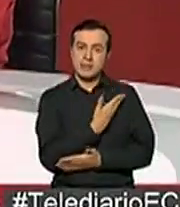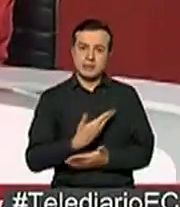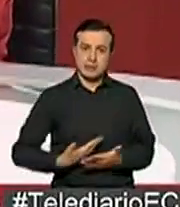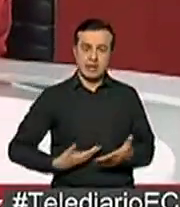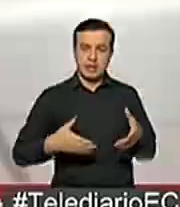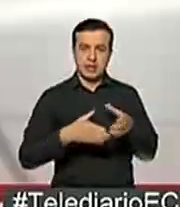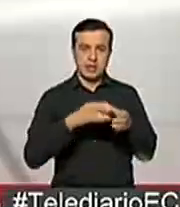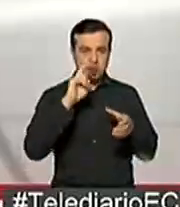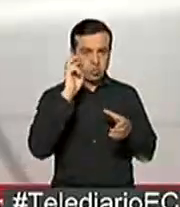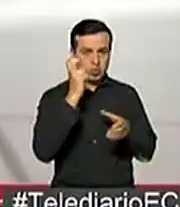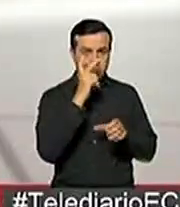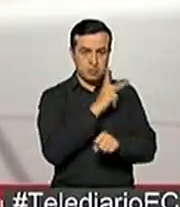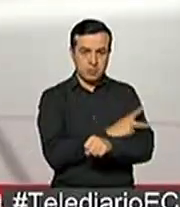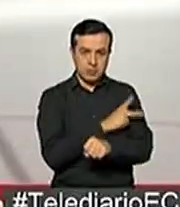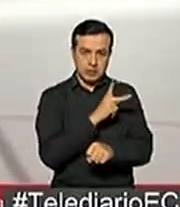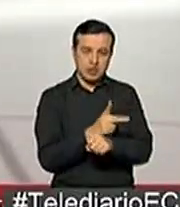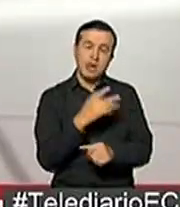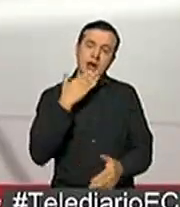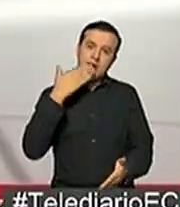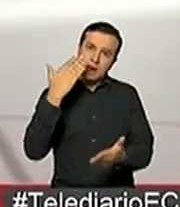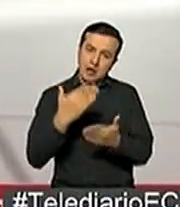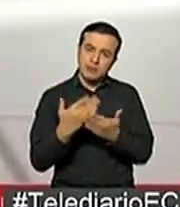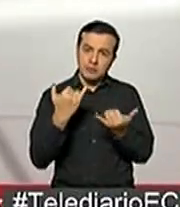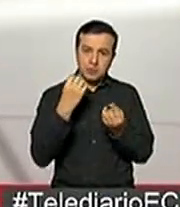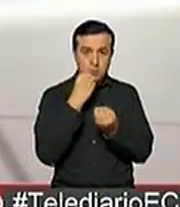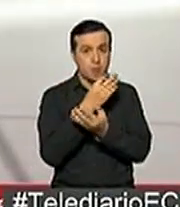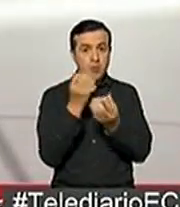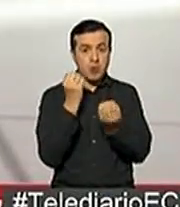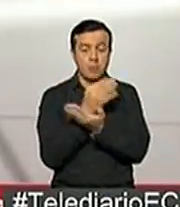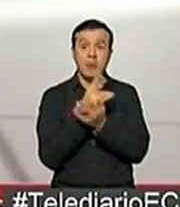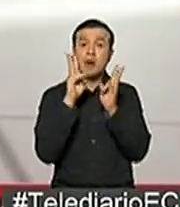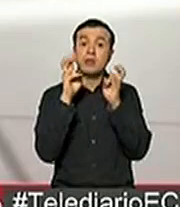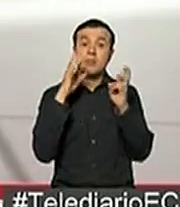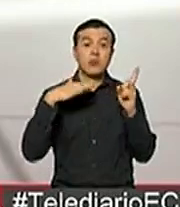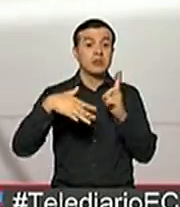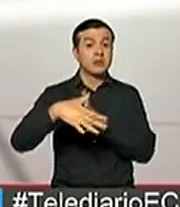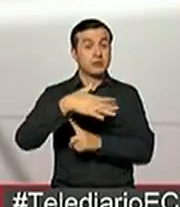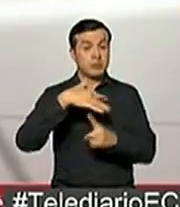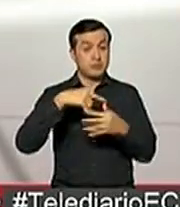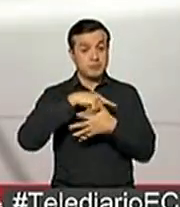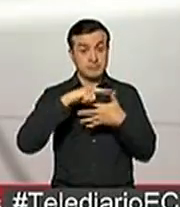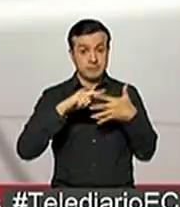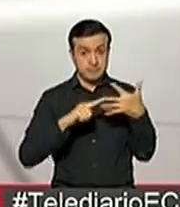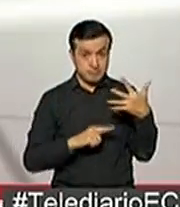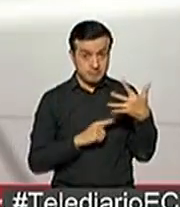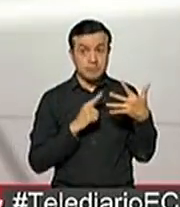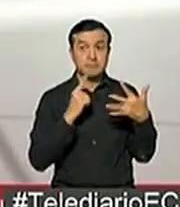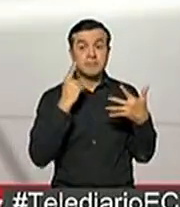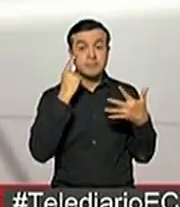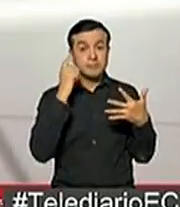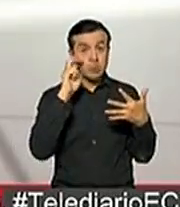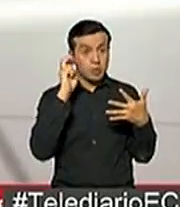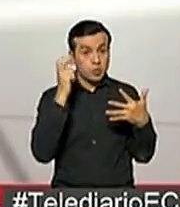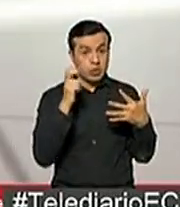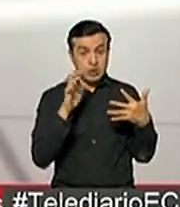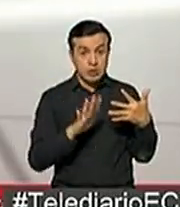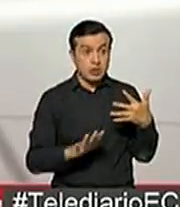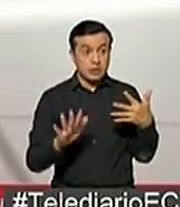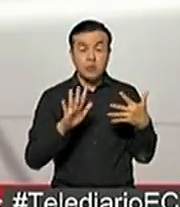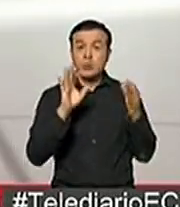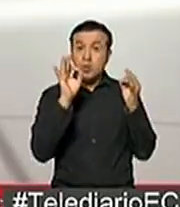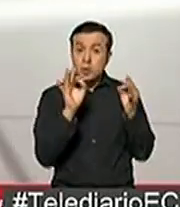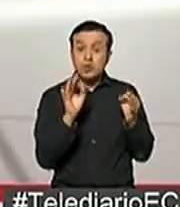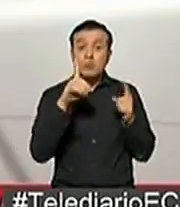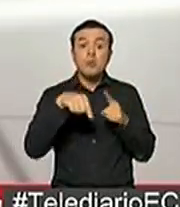de turismo de pichincha profesor nos de información relacionada a la situación y a las expectativas que hay en el sector turístico frente